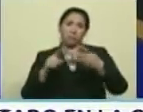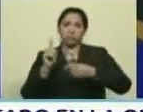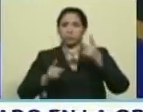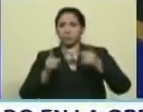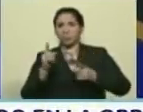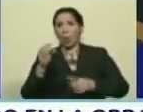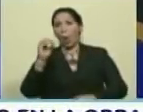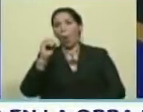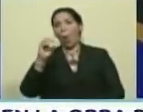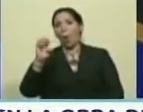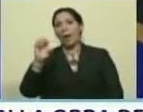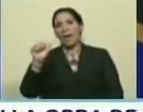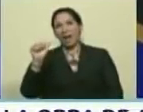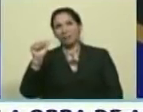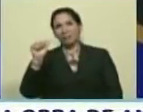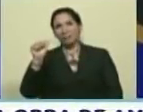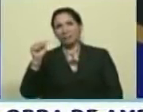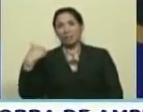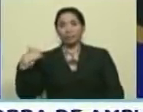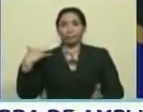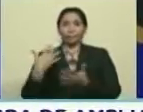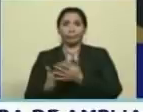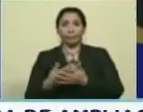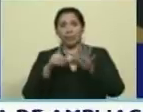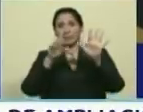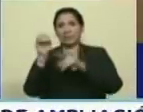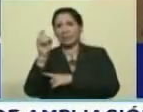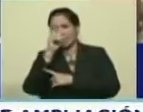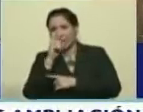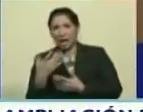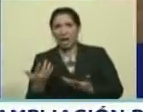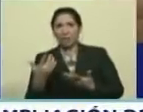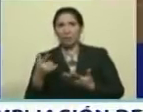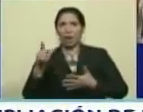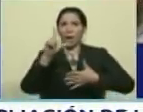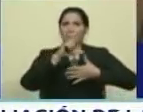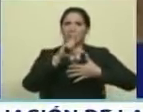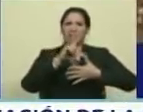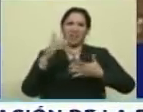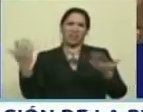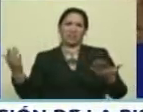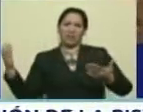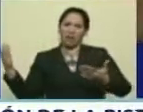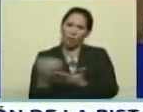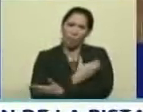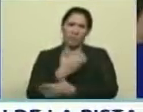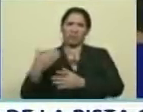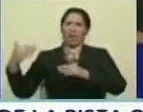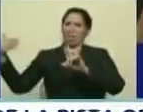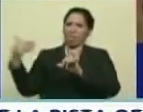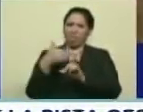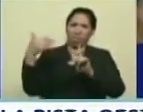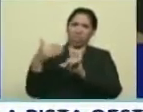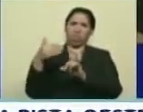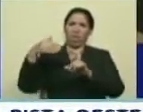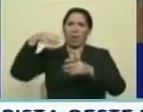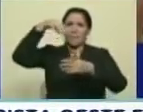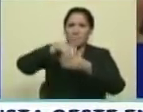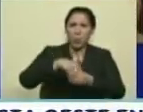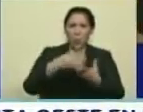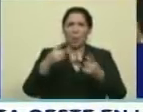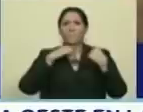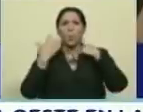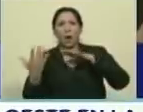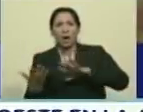La OEA lo que le ha dejado en 70 años a América Latina y el Caribe son golpes de Estado, amenazas, invasiones,